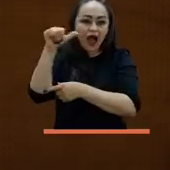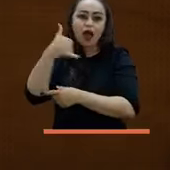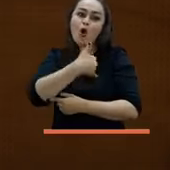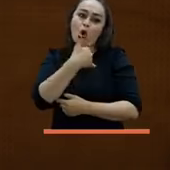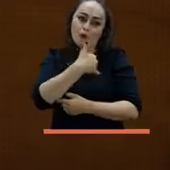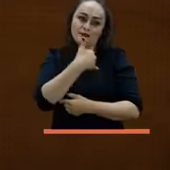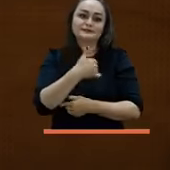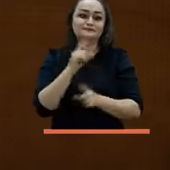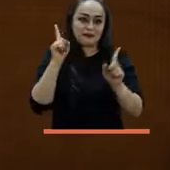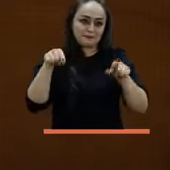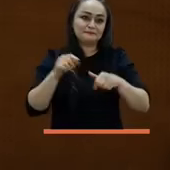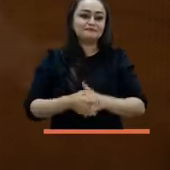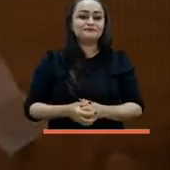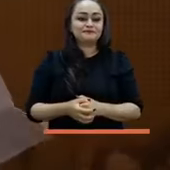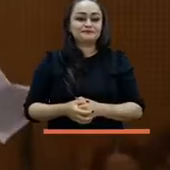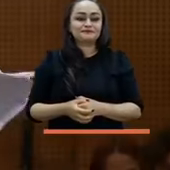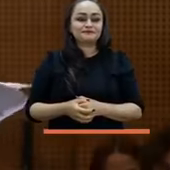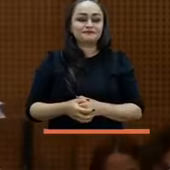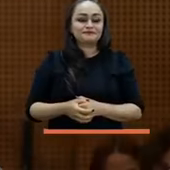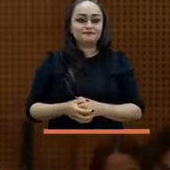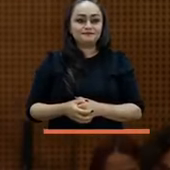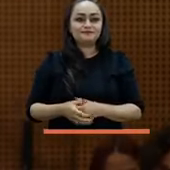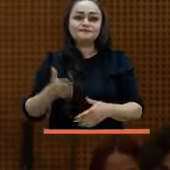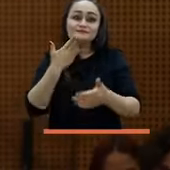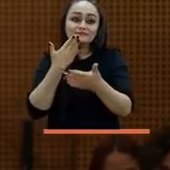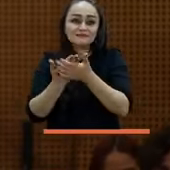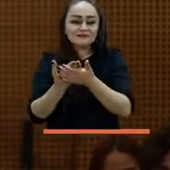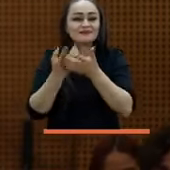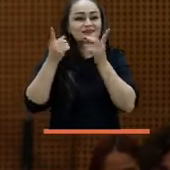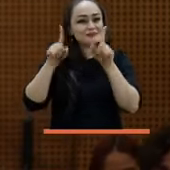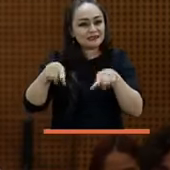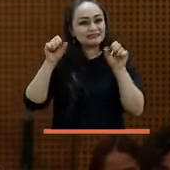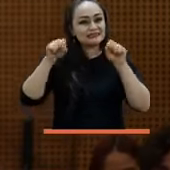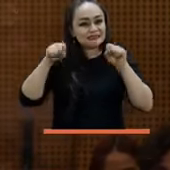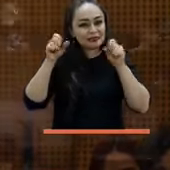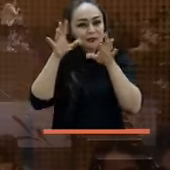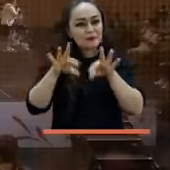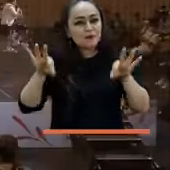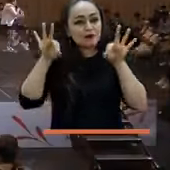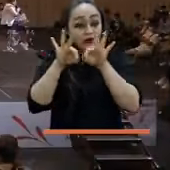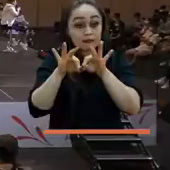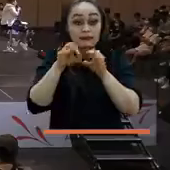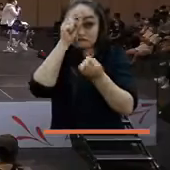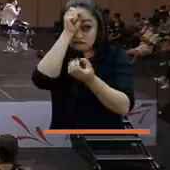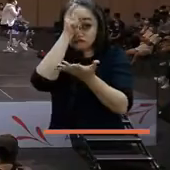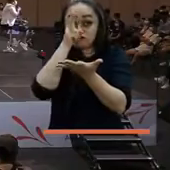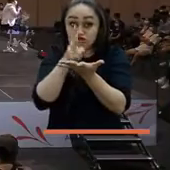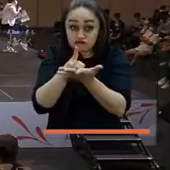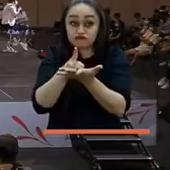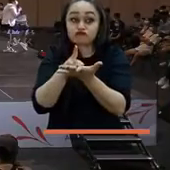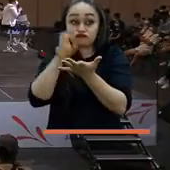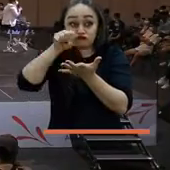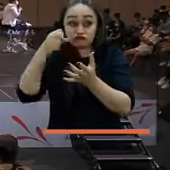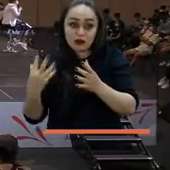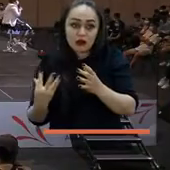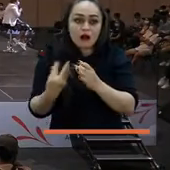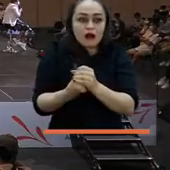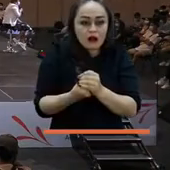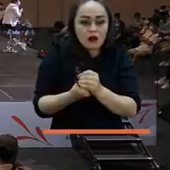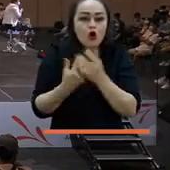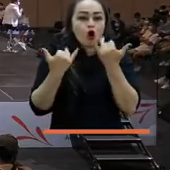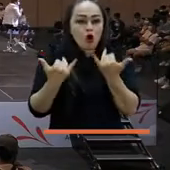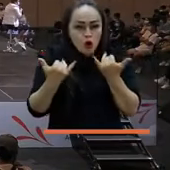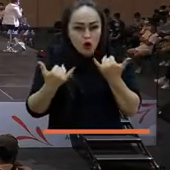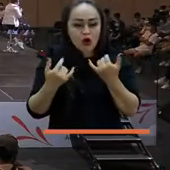estos escenarios perfecto ahora es angélica y recordar también la importancia de incluir las diversidades que un poco es lo que queremos resaltar